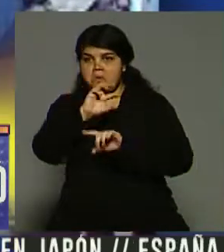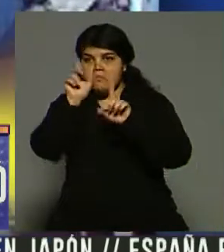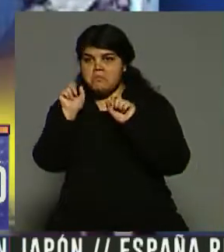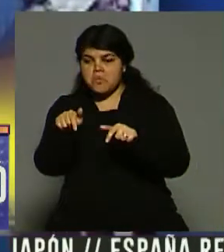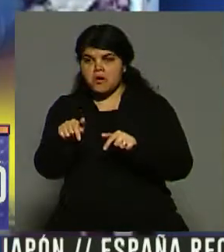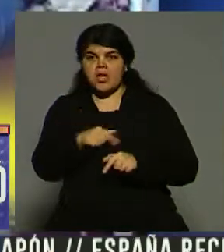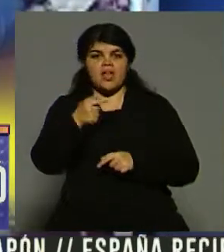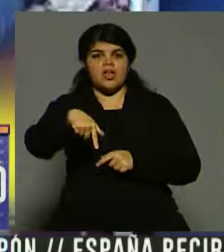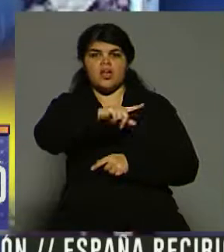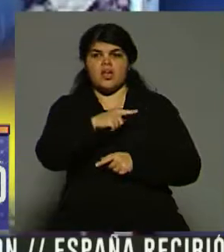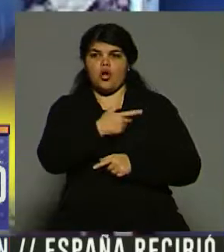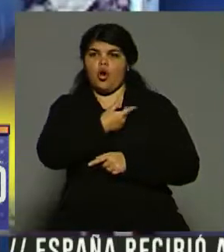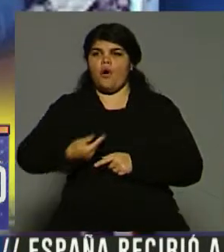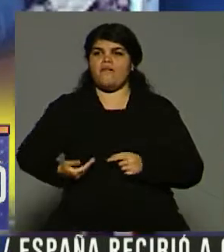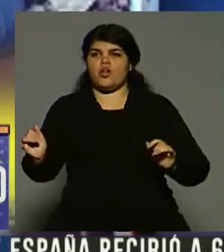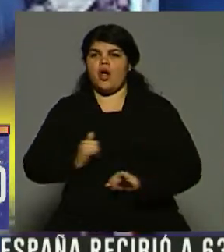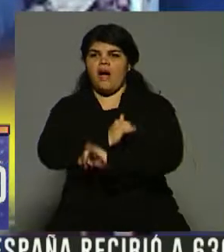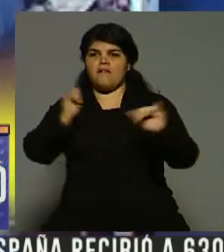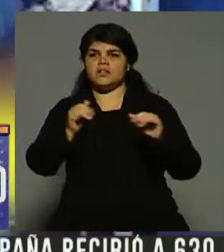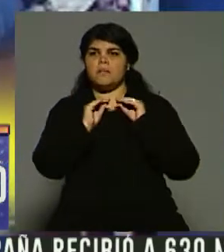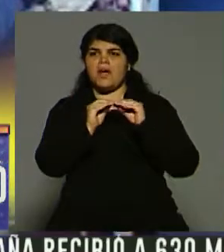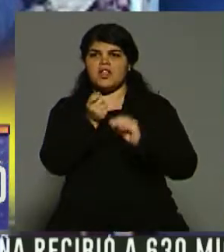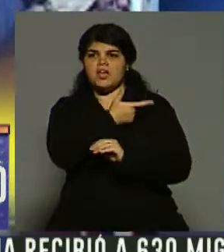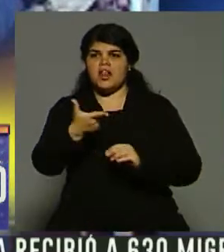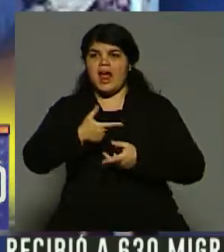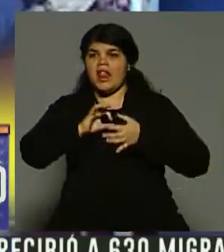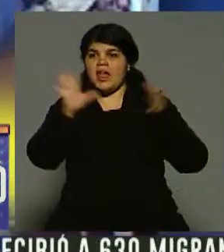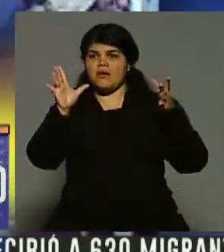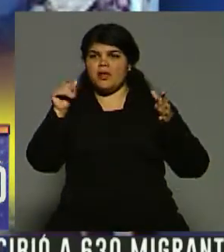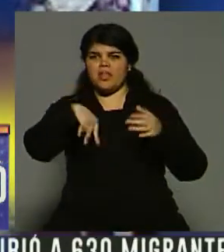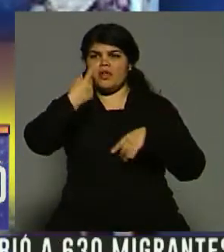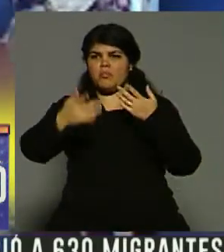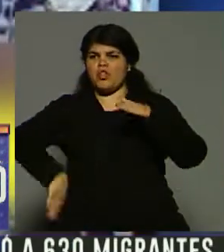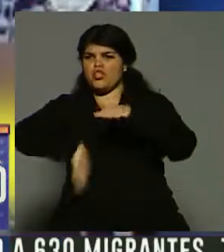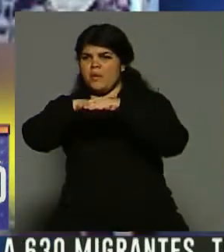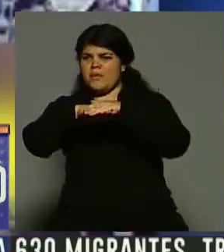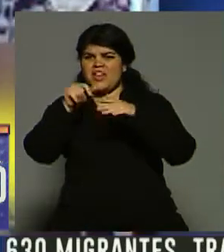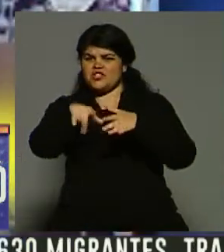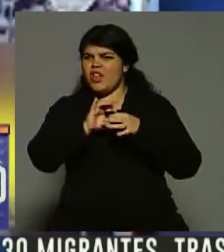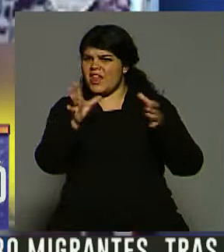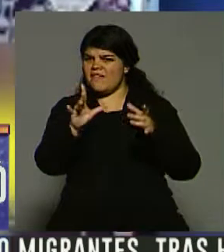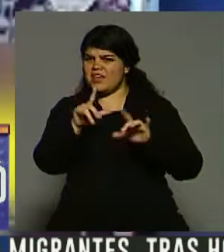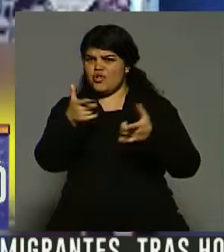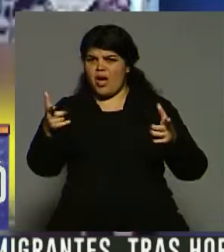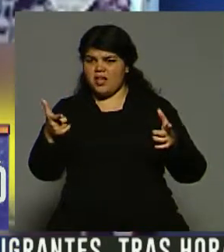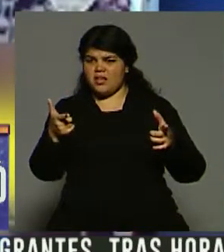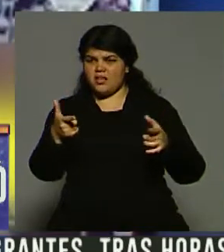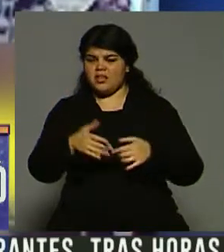después ponen topes. Entonces no son paritarias libres. Pero nosotros